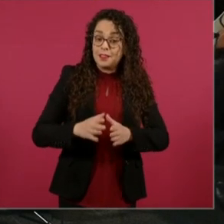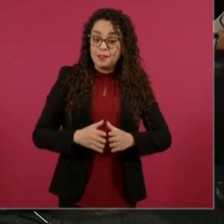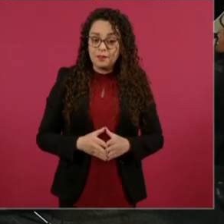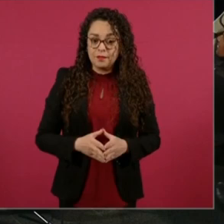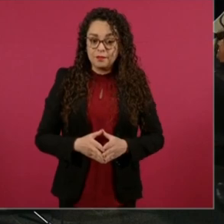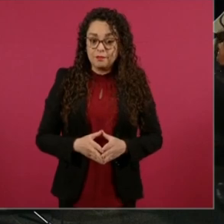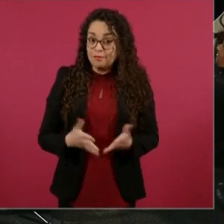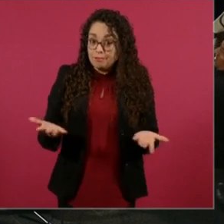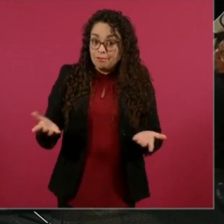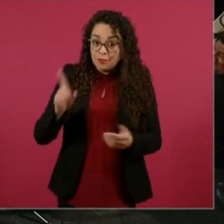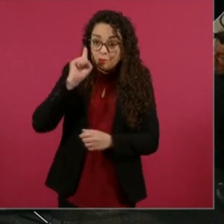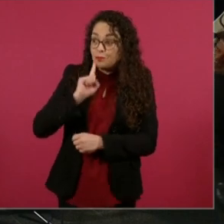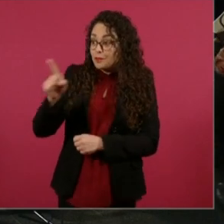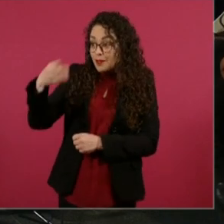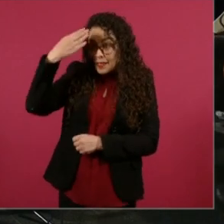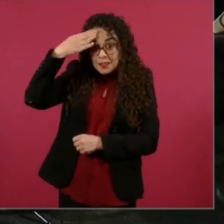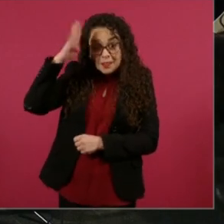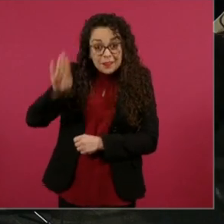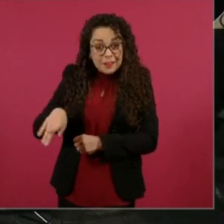Pobrecita la señora. O sea,